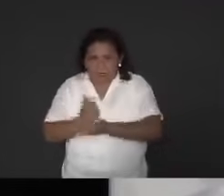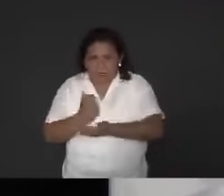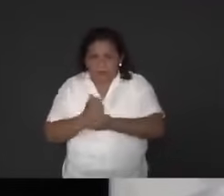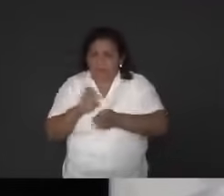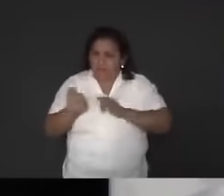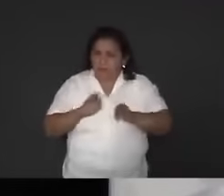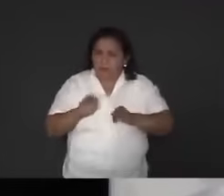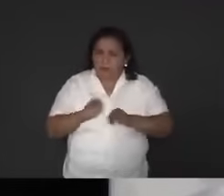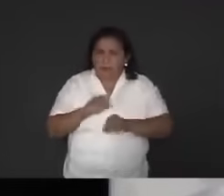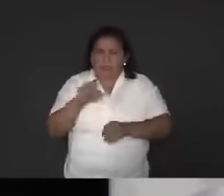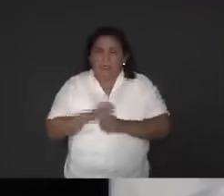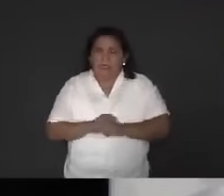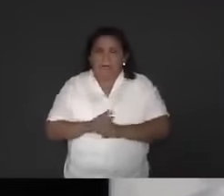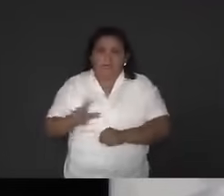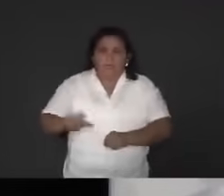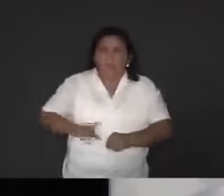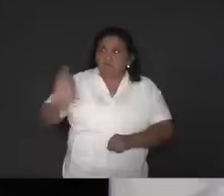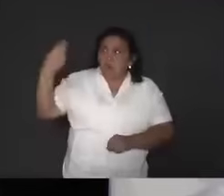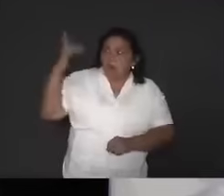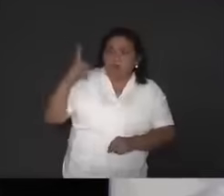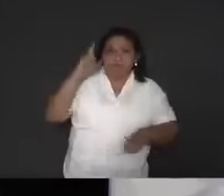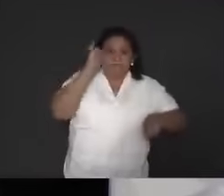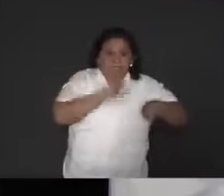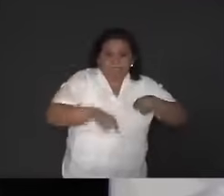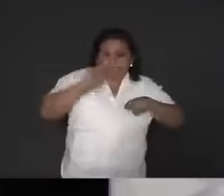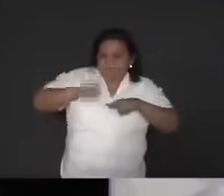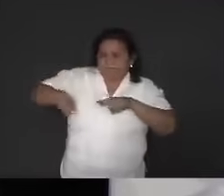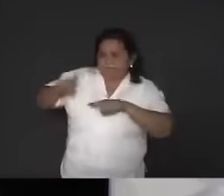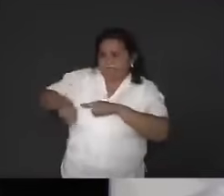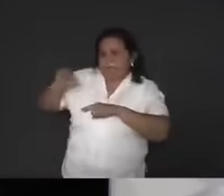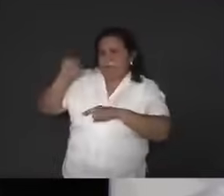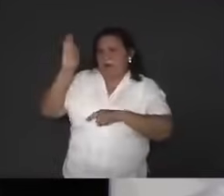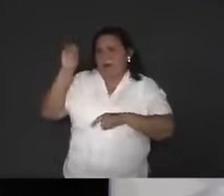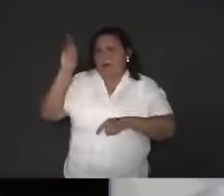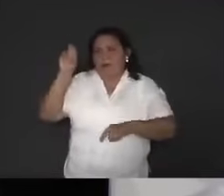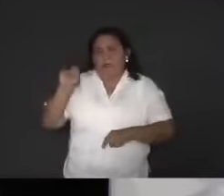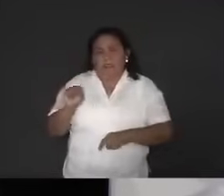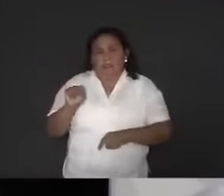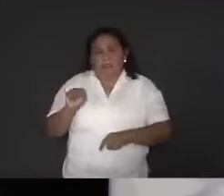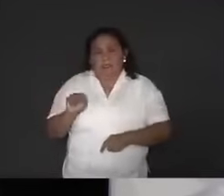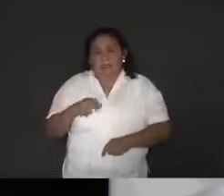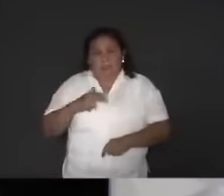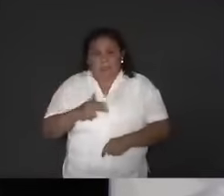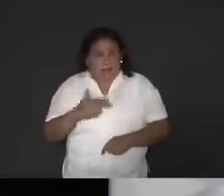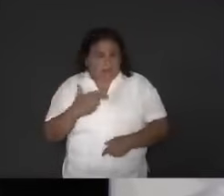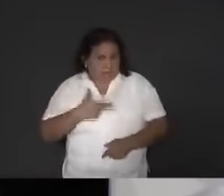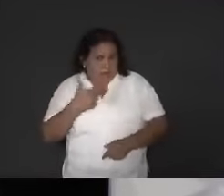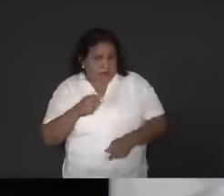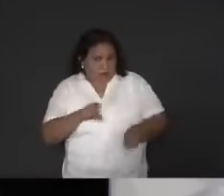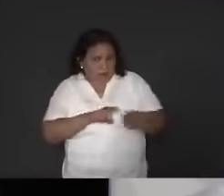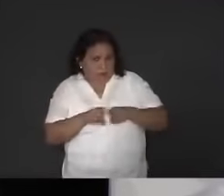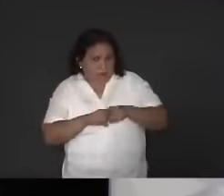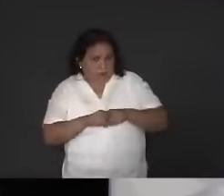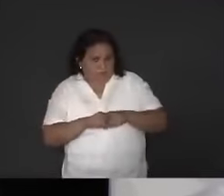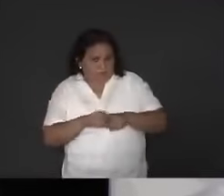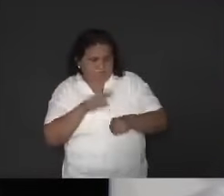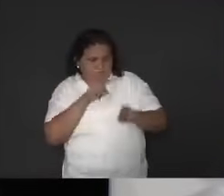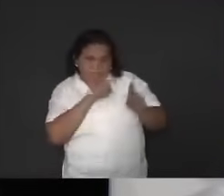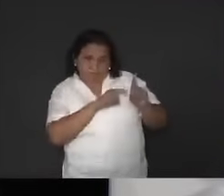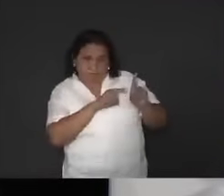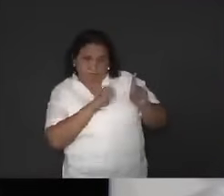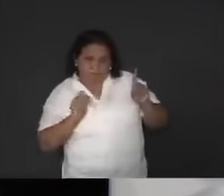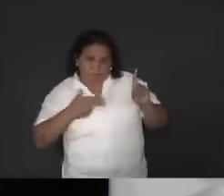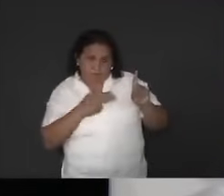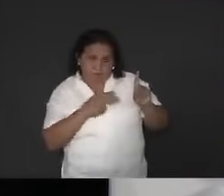el gobierno federal que ha desaparecido las Afores. Y si hablamos de hermanos, su hermano compró 2 terrenos el mismo